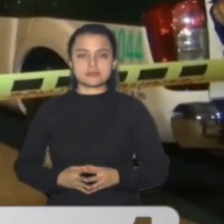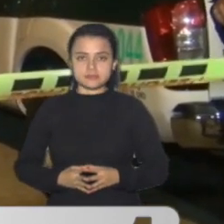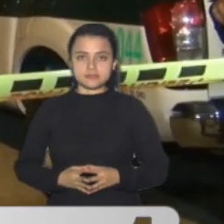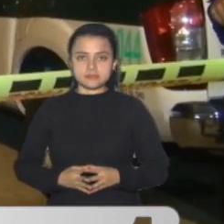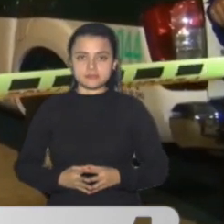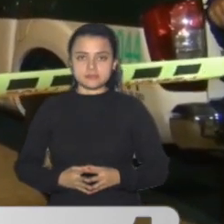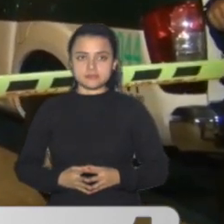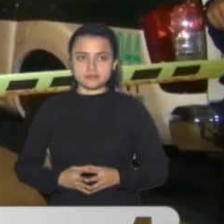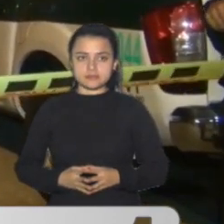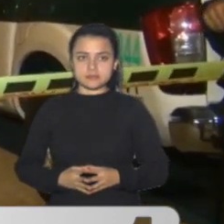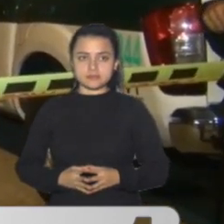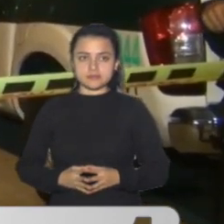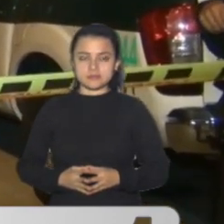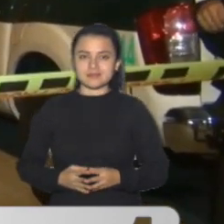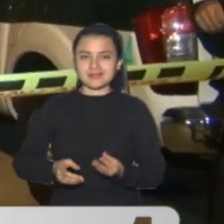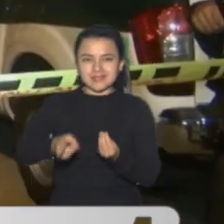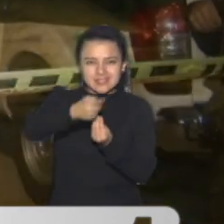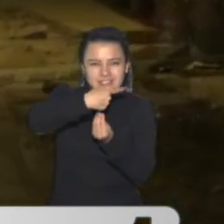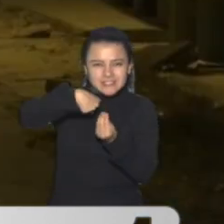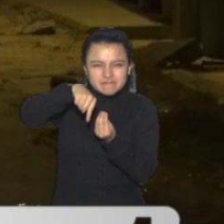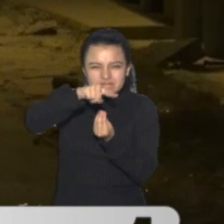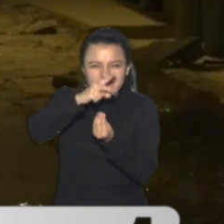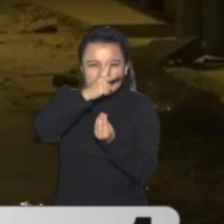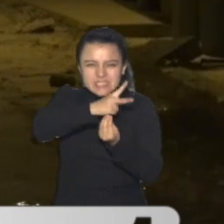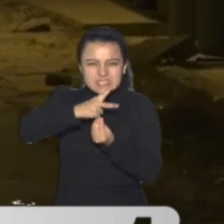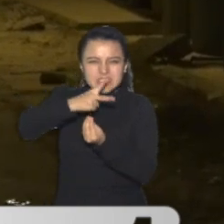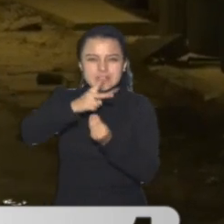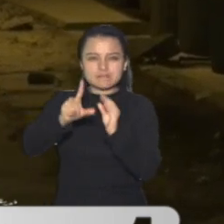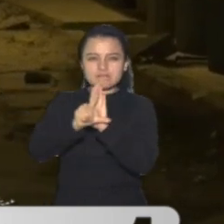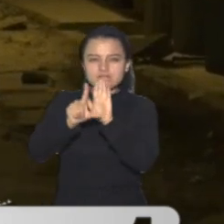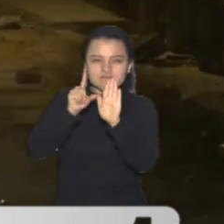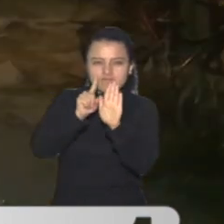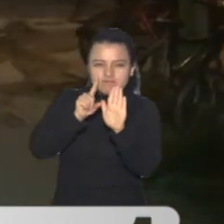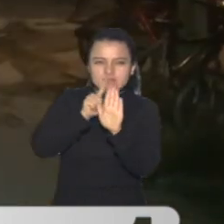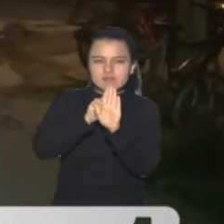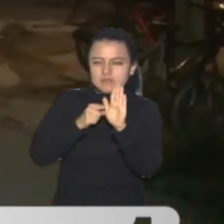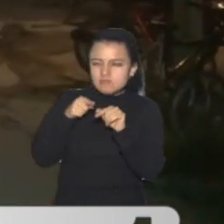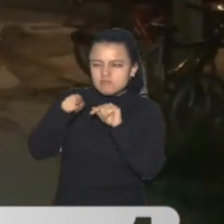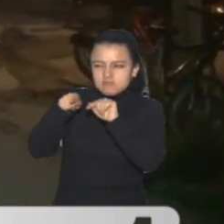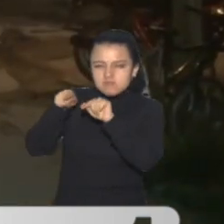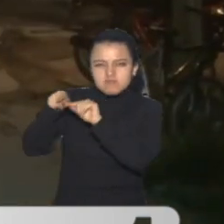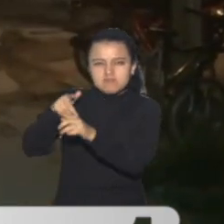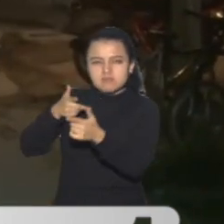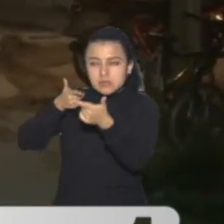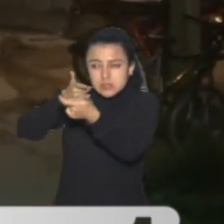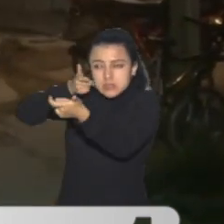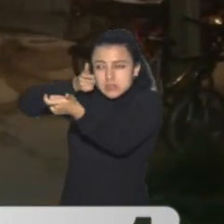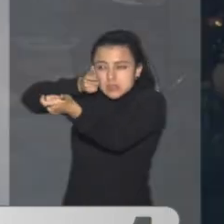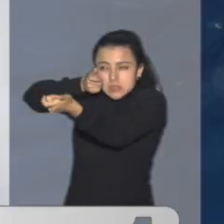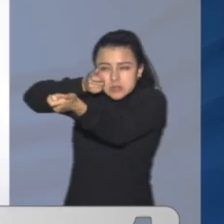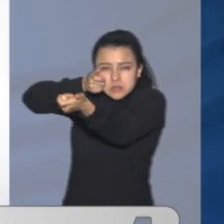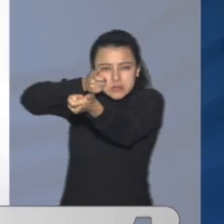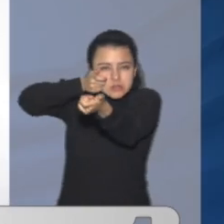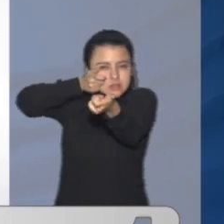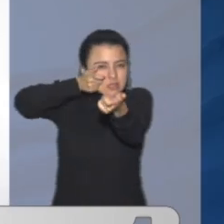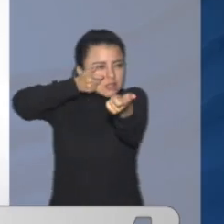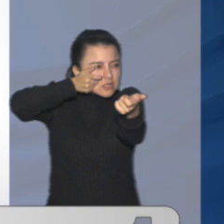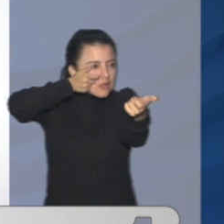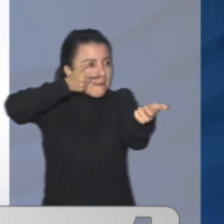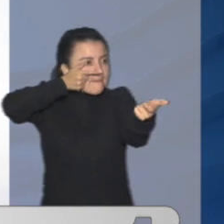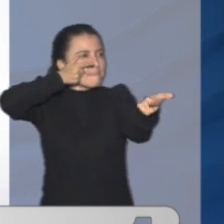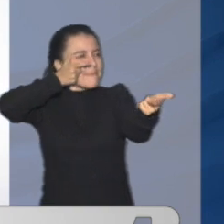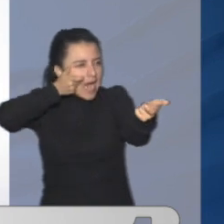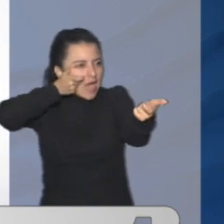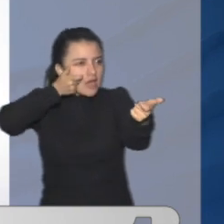fuerza pública por parte de grupos ilegales ocurrió en el sector banco arena en norte de santander un francotirador al parecer del el enea asesinó al